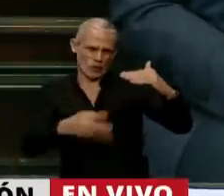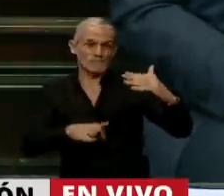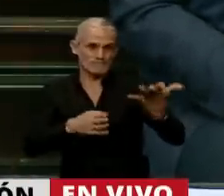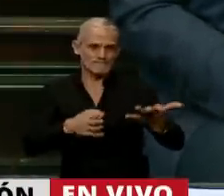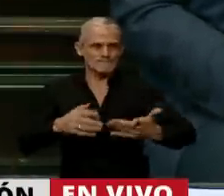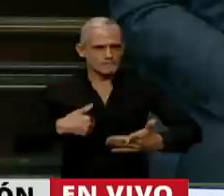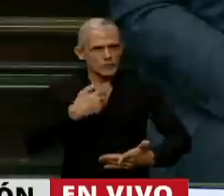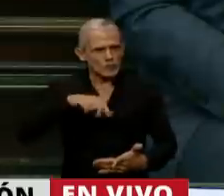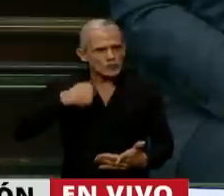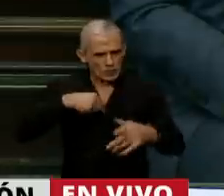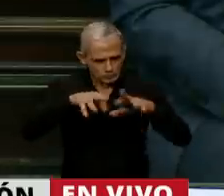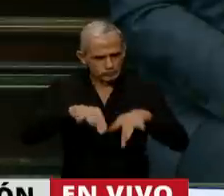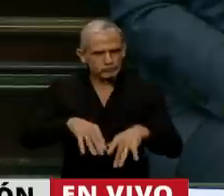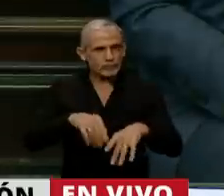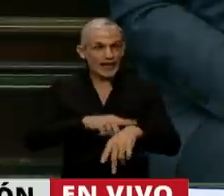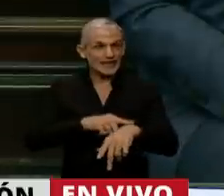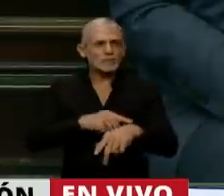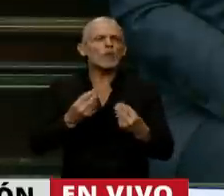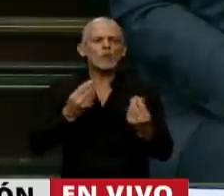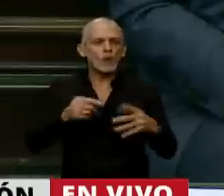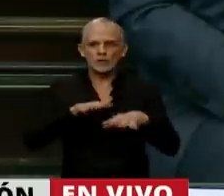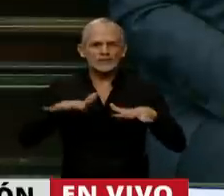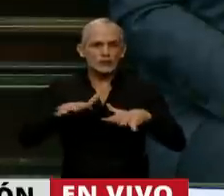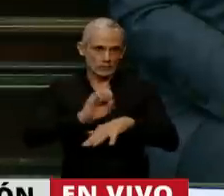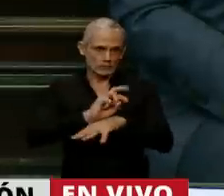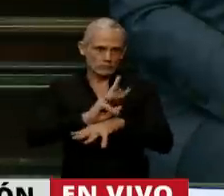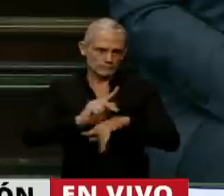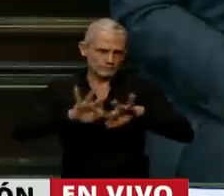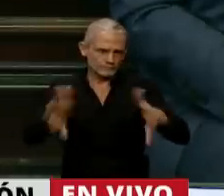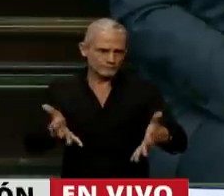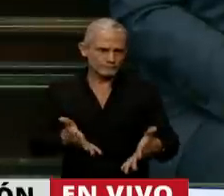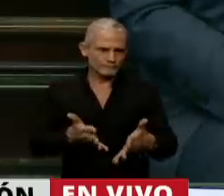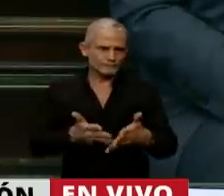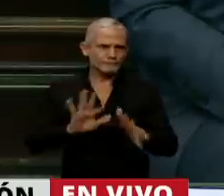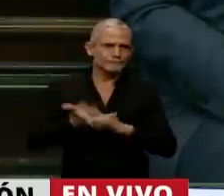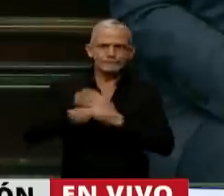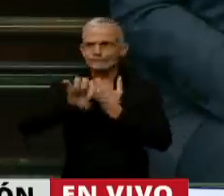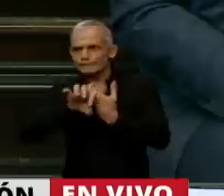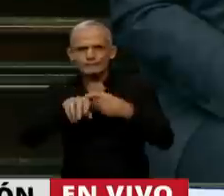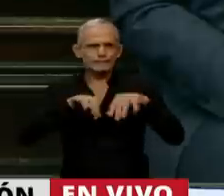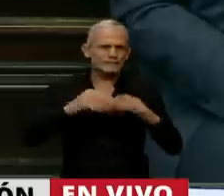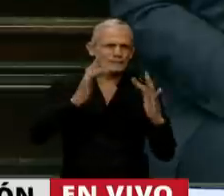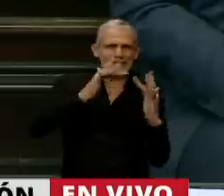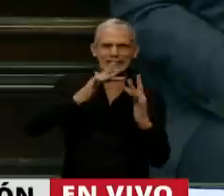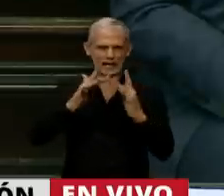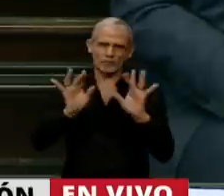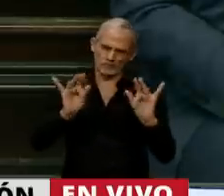quiero resaltar es que nosotros lo hicimos en tiempo de pandemia, esto, de modo remoto, con las dificultades que esto